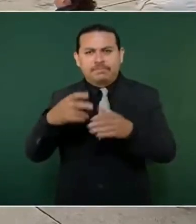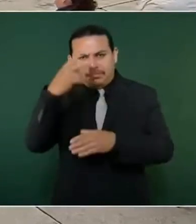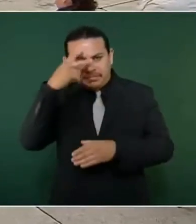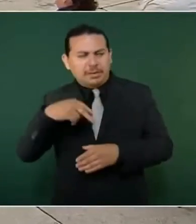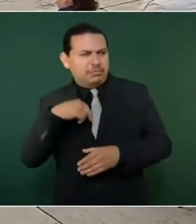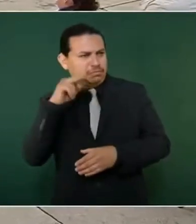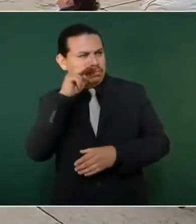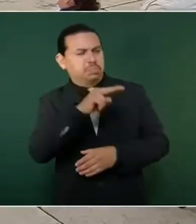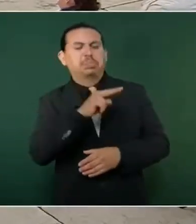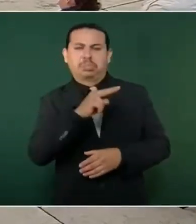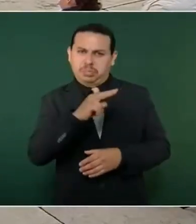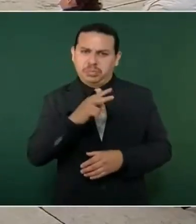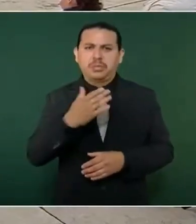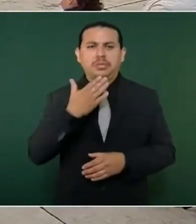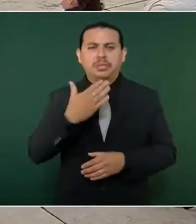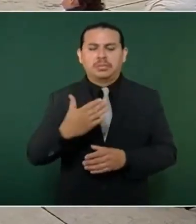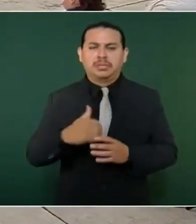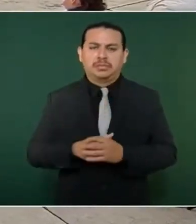Se